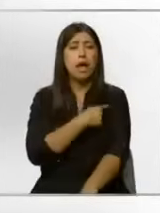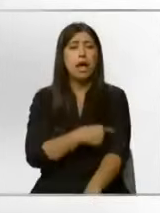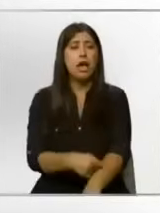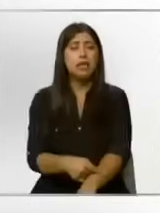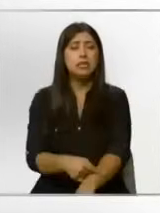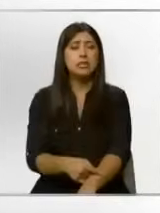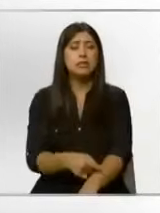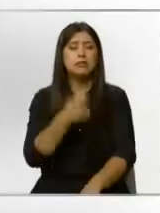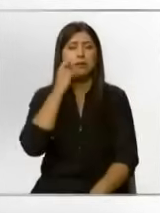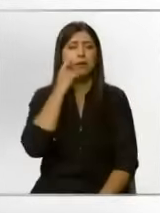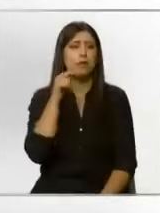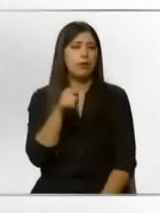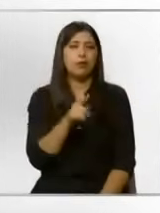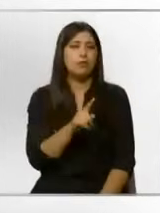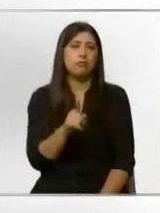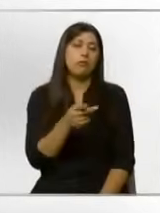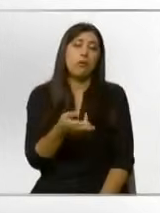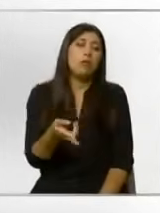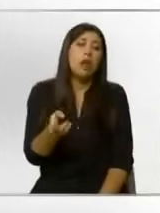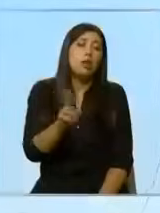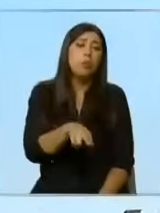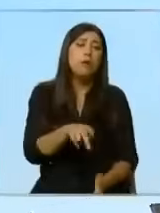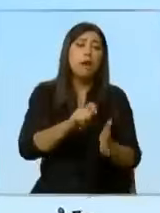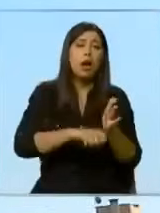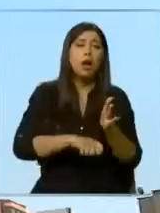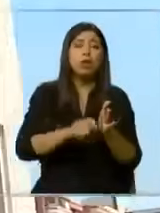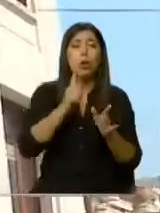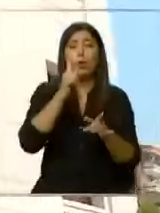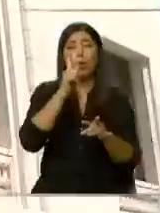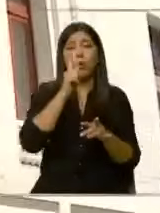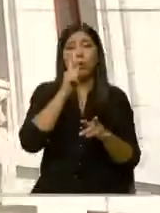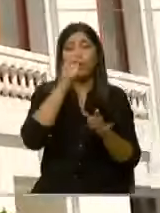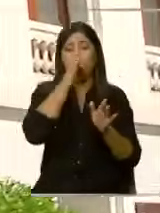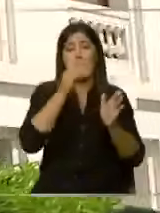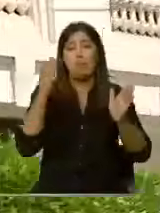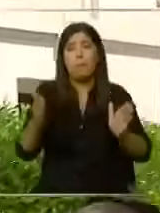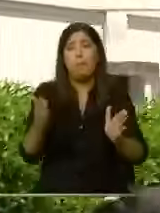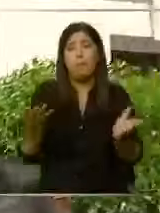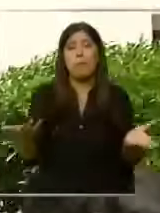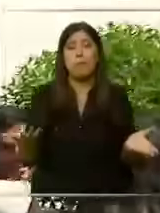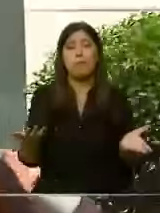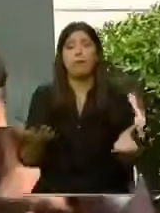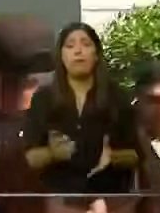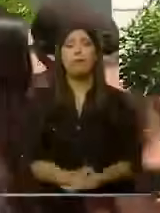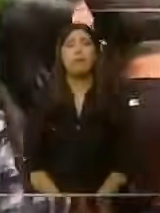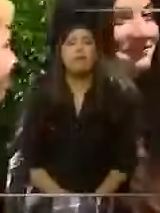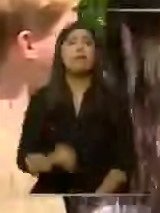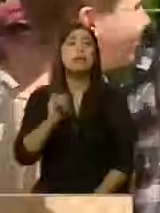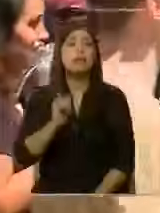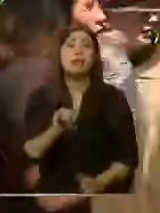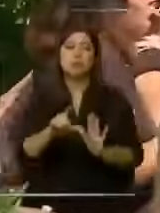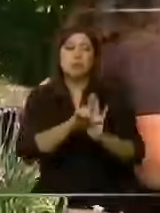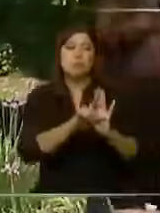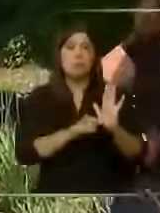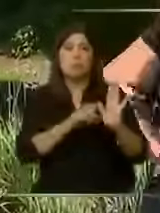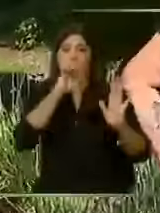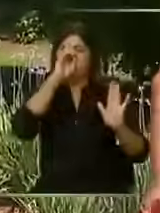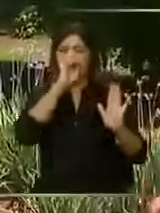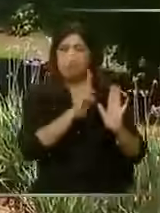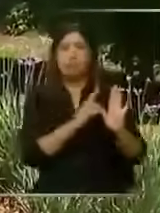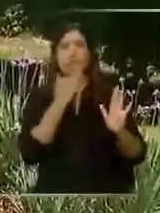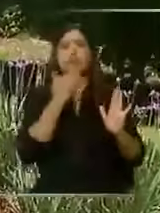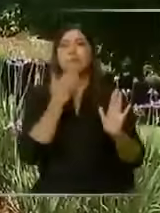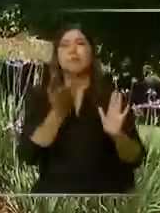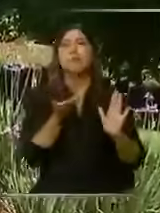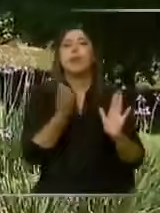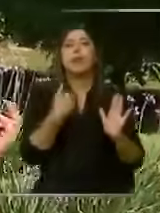la posibilidad de no renovación de los funcionarios cuyos contratos son a plazo fijo, apegados siempre a la legalidad y a nuestras